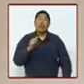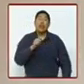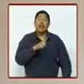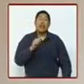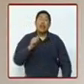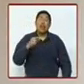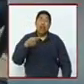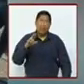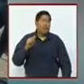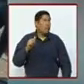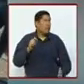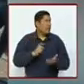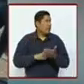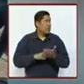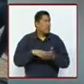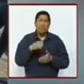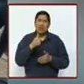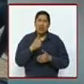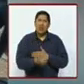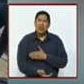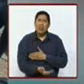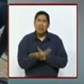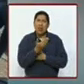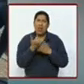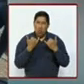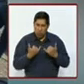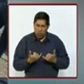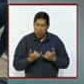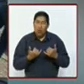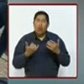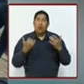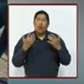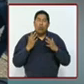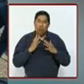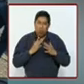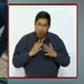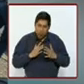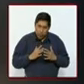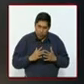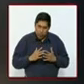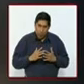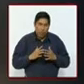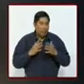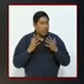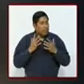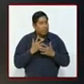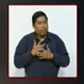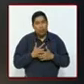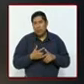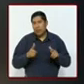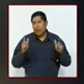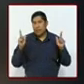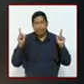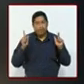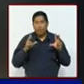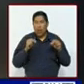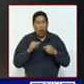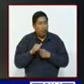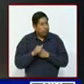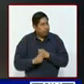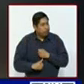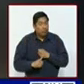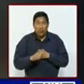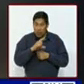sucedió aproximadamente a las 10 de la mañana de hoy. Afortunadamente, los ocupantes del motorizado salieron ilesos. Según el reporte policial,